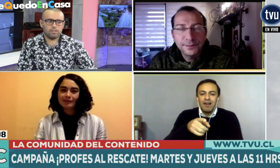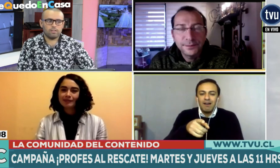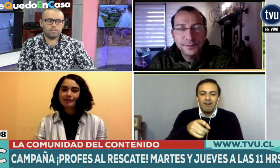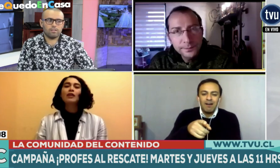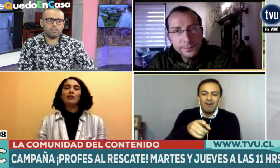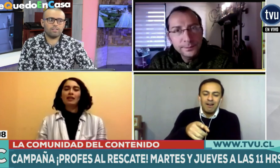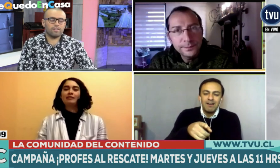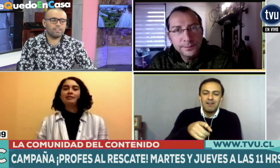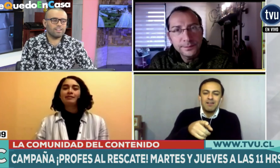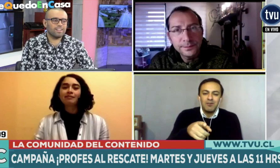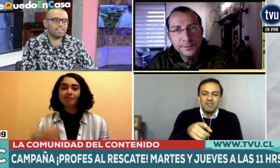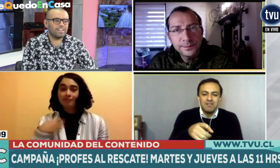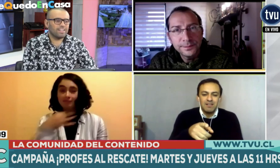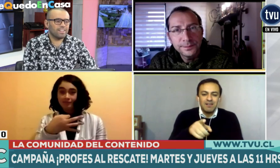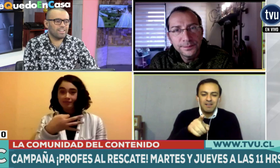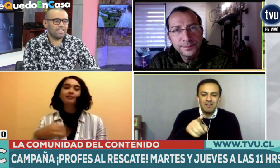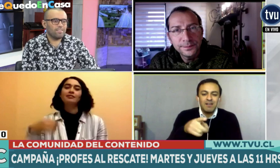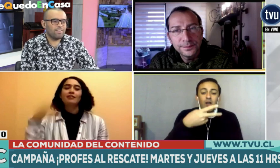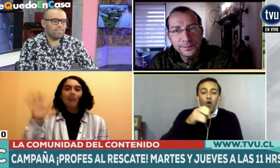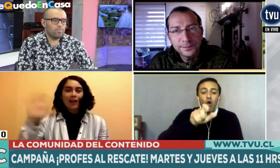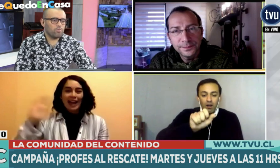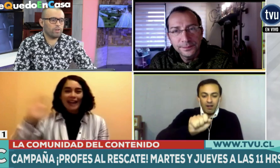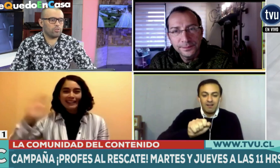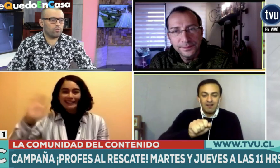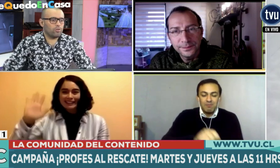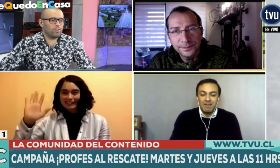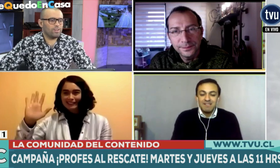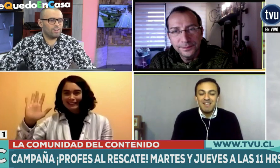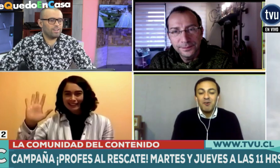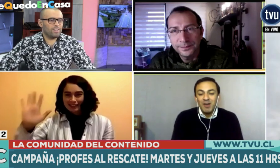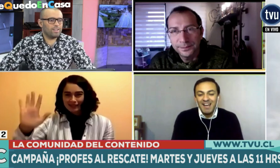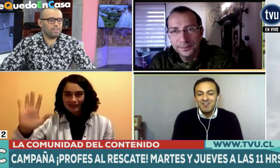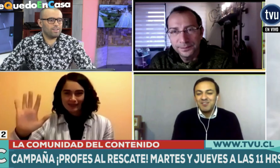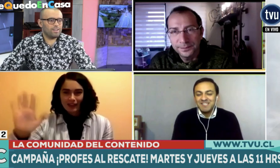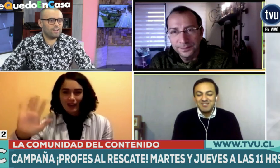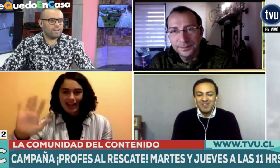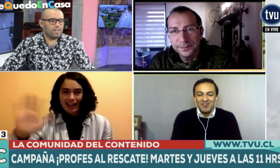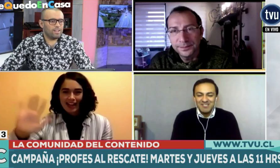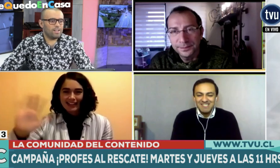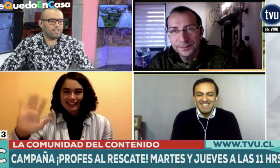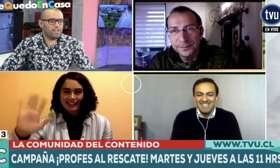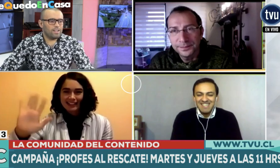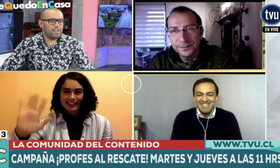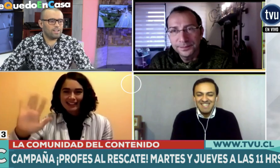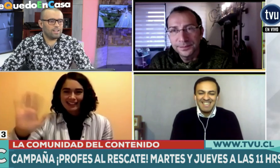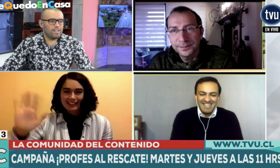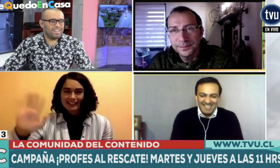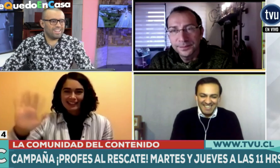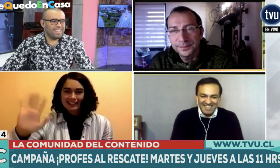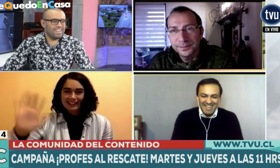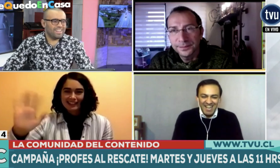Dígamosle a la Vale que nos enseñe. Perfecto. La primera línea es hola, yo creo que a todos la conocen.